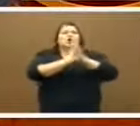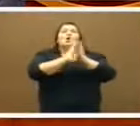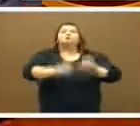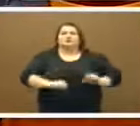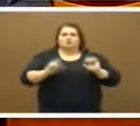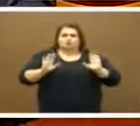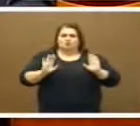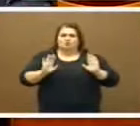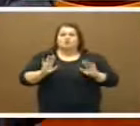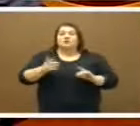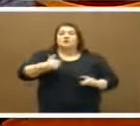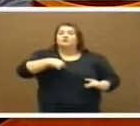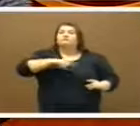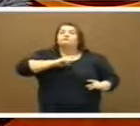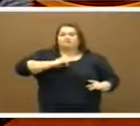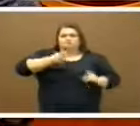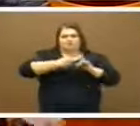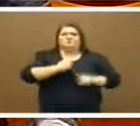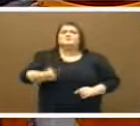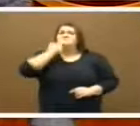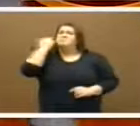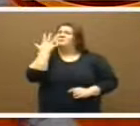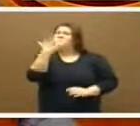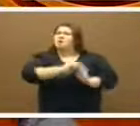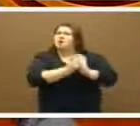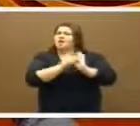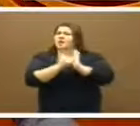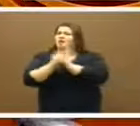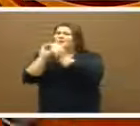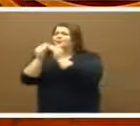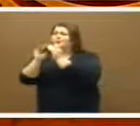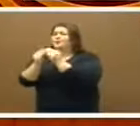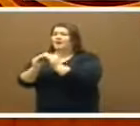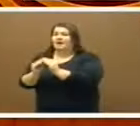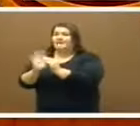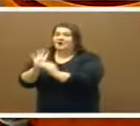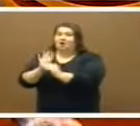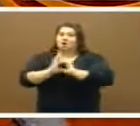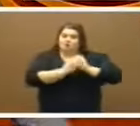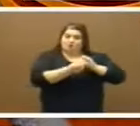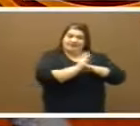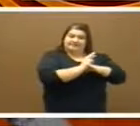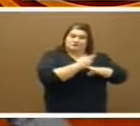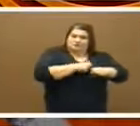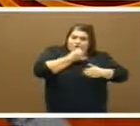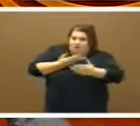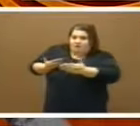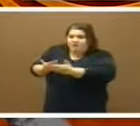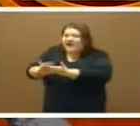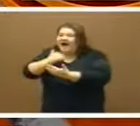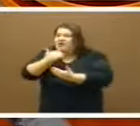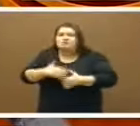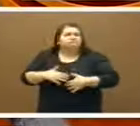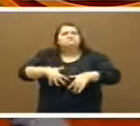y tener la osadía de modificar cinco leyes sin que los grupos parlamentarios tengamos la oportunidad de aportar absolutamente